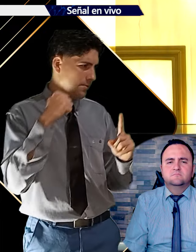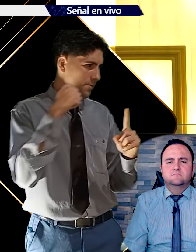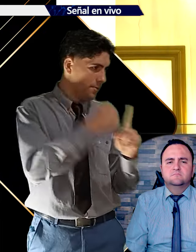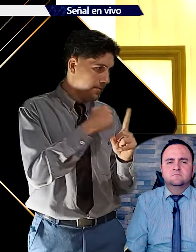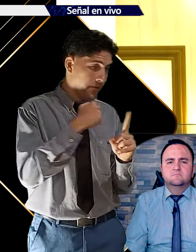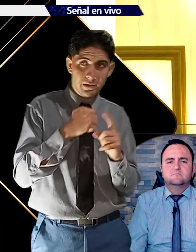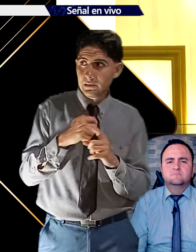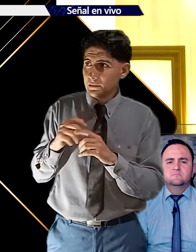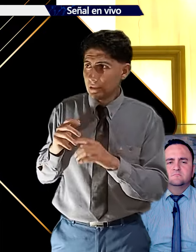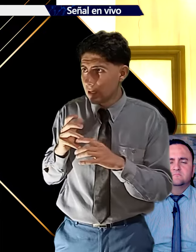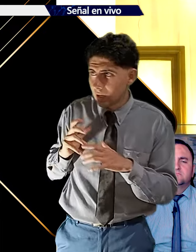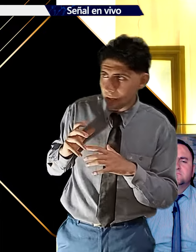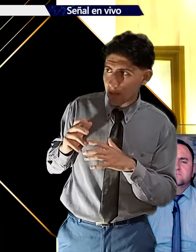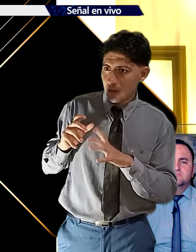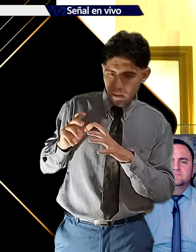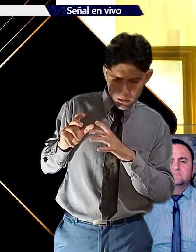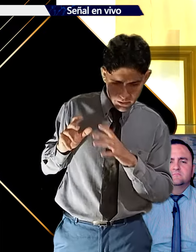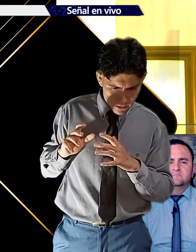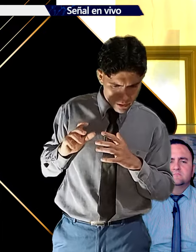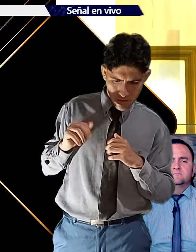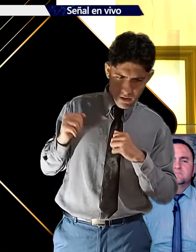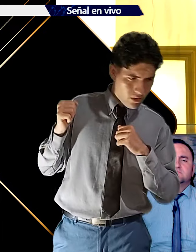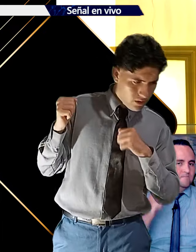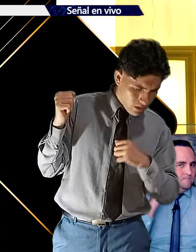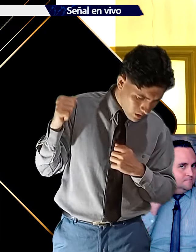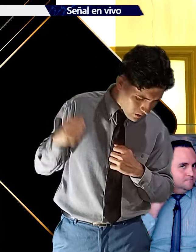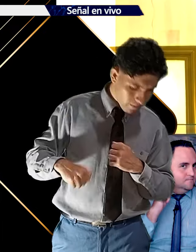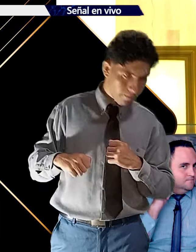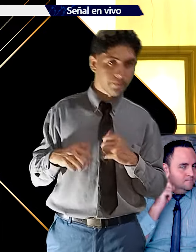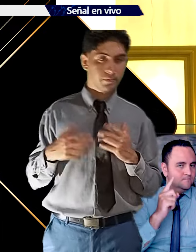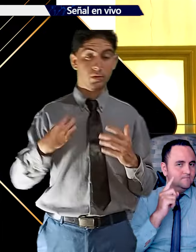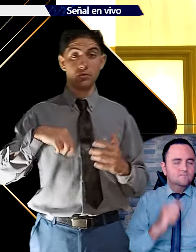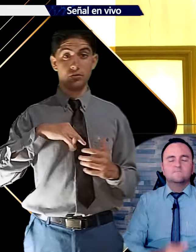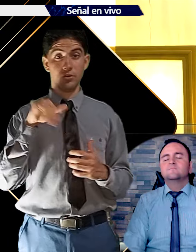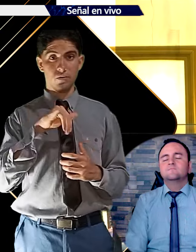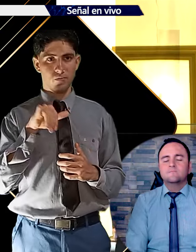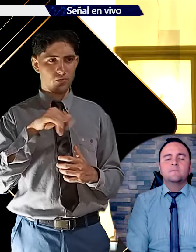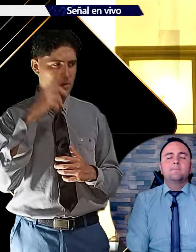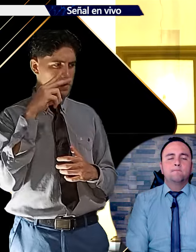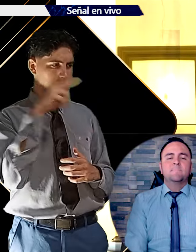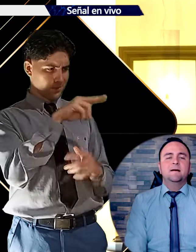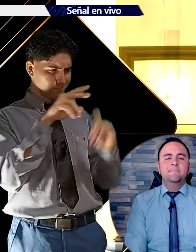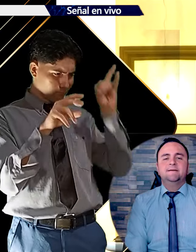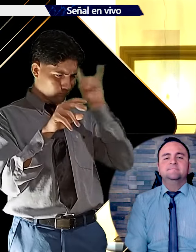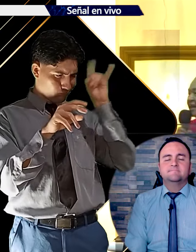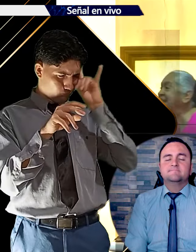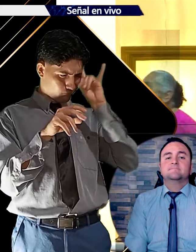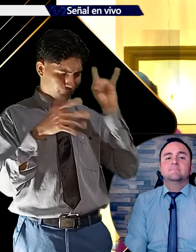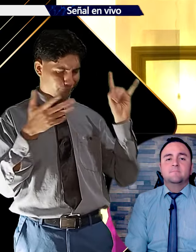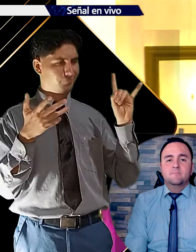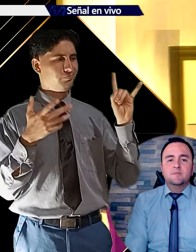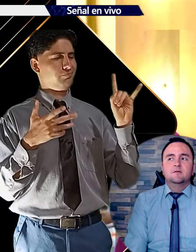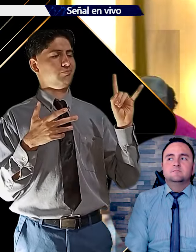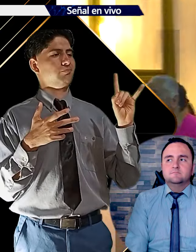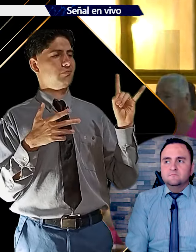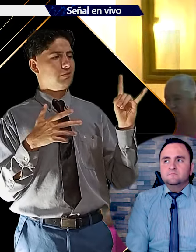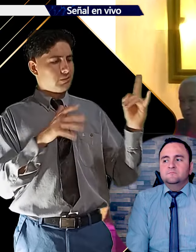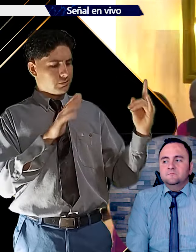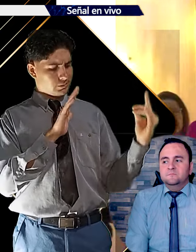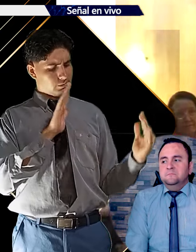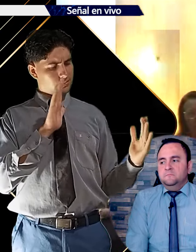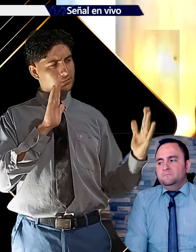siente poderoso, y entre más va rinconando, más poderoso se va volviendo, más fuerza va adquiriendo. Déjame decirte que esa es la pelea que tenemos